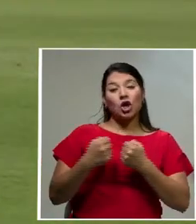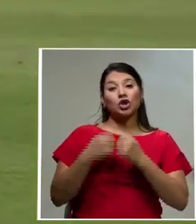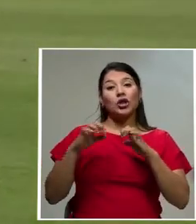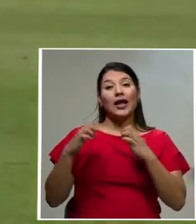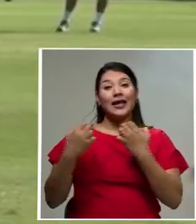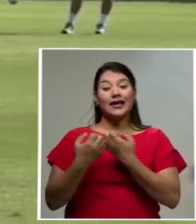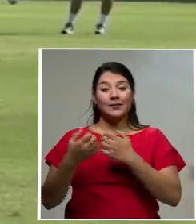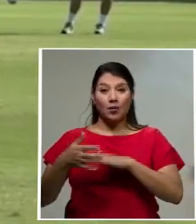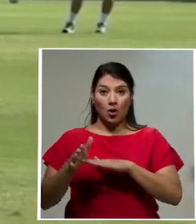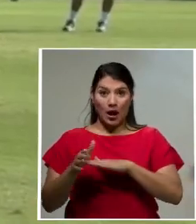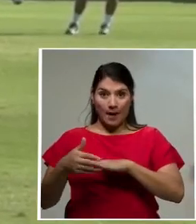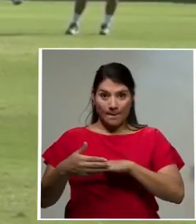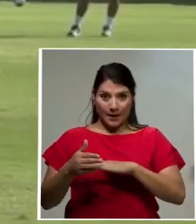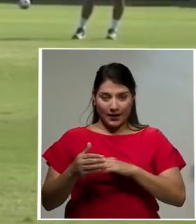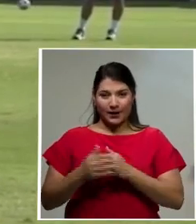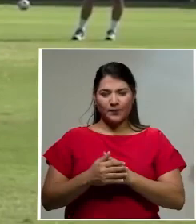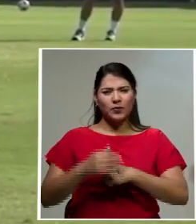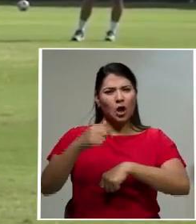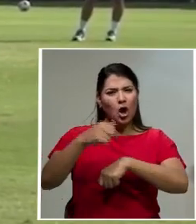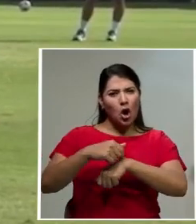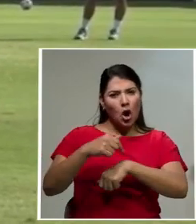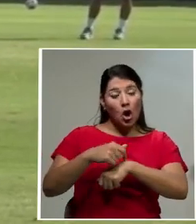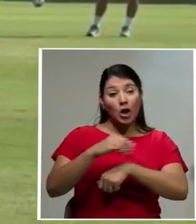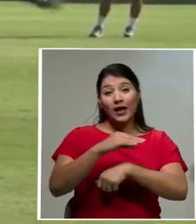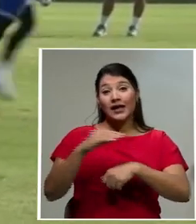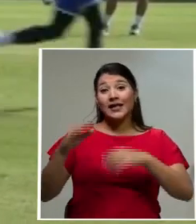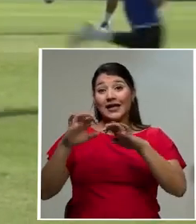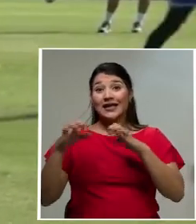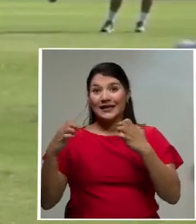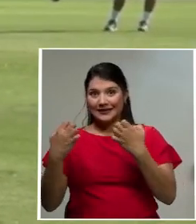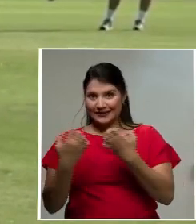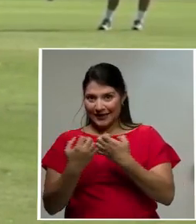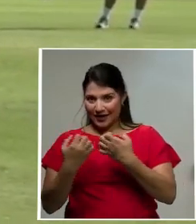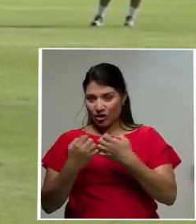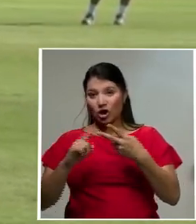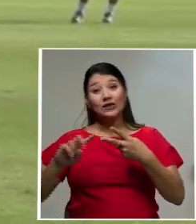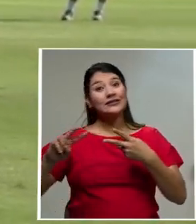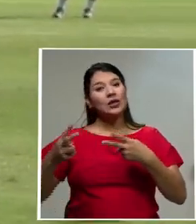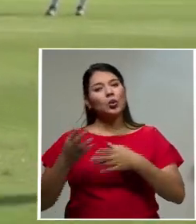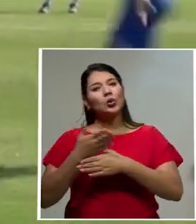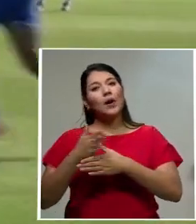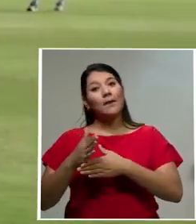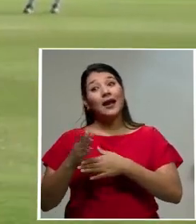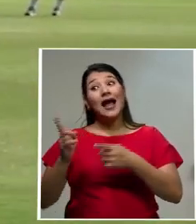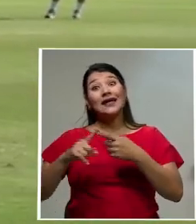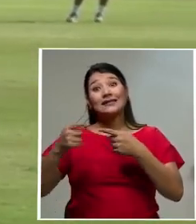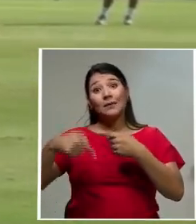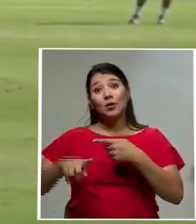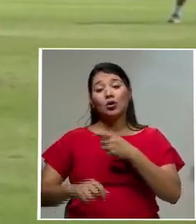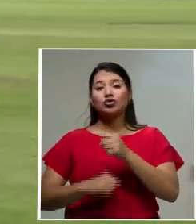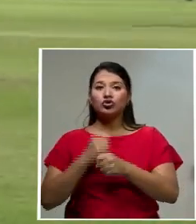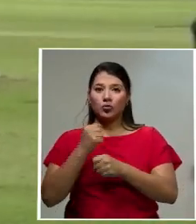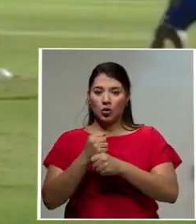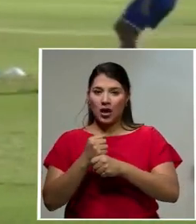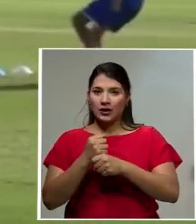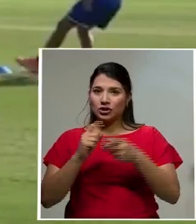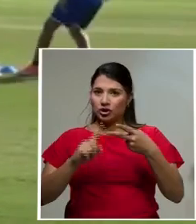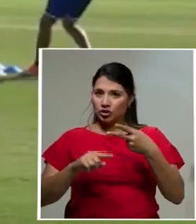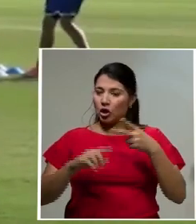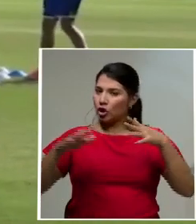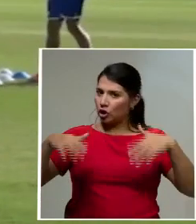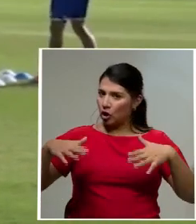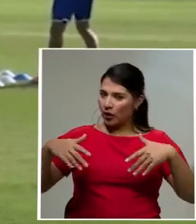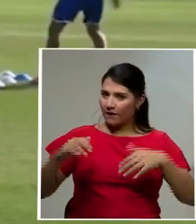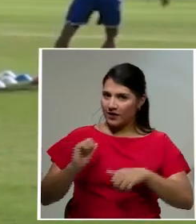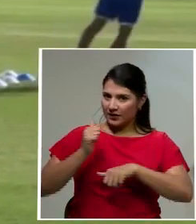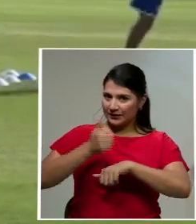de Jamaica. Los horarios y estadios de la segunda vuelta, que se estarán jugando hasta el próximo año, se estarán definiendo más